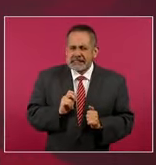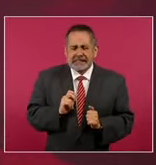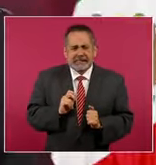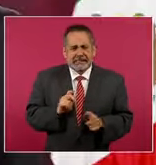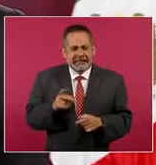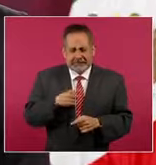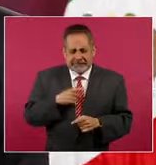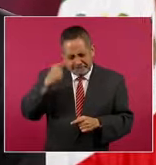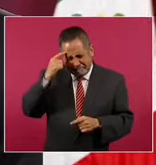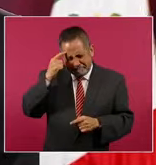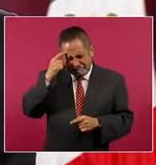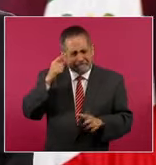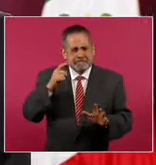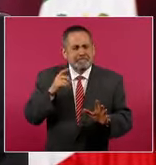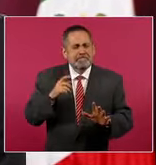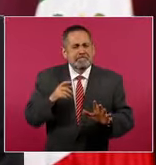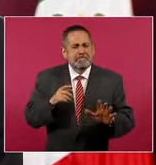dijimos,